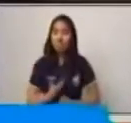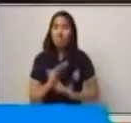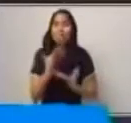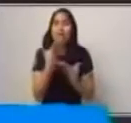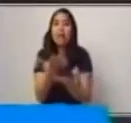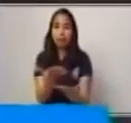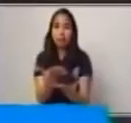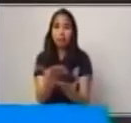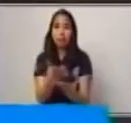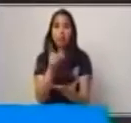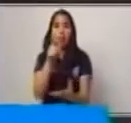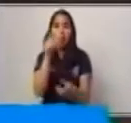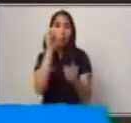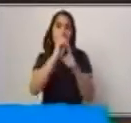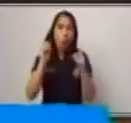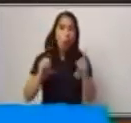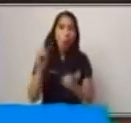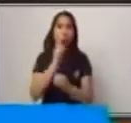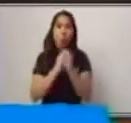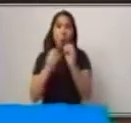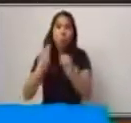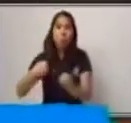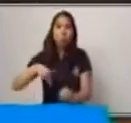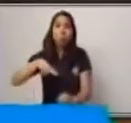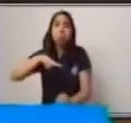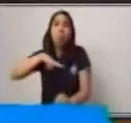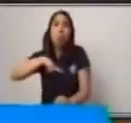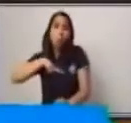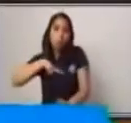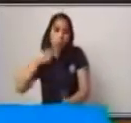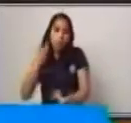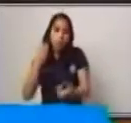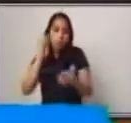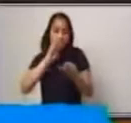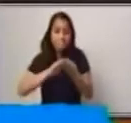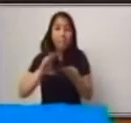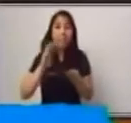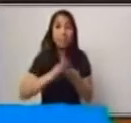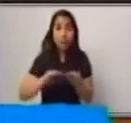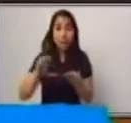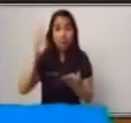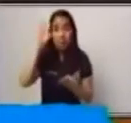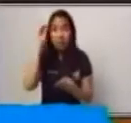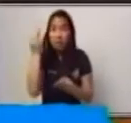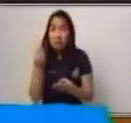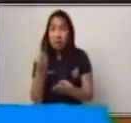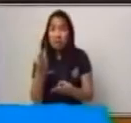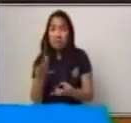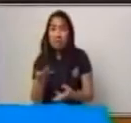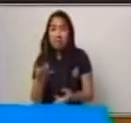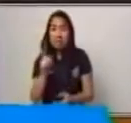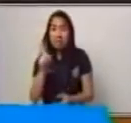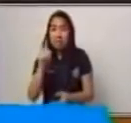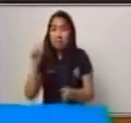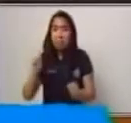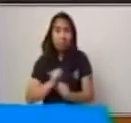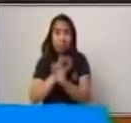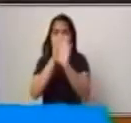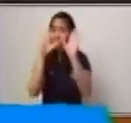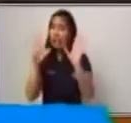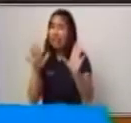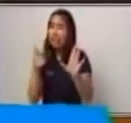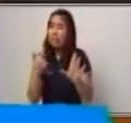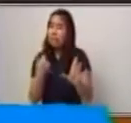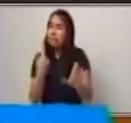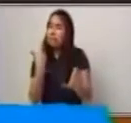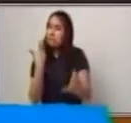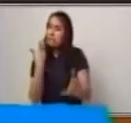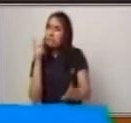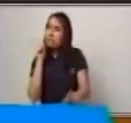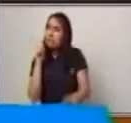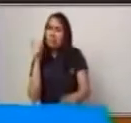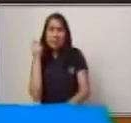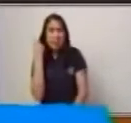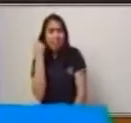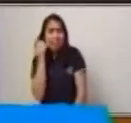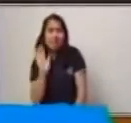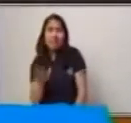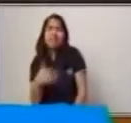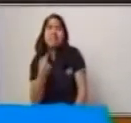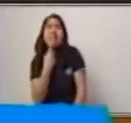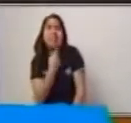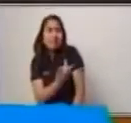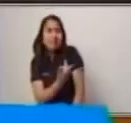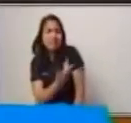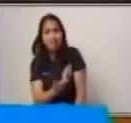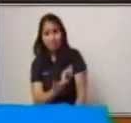momento de enviarlo. Si no, nuestro mensaje no va a ser exitoso. Ahora, también quiero que